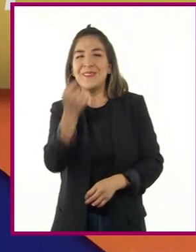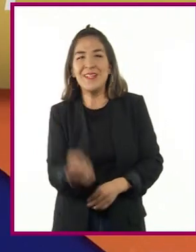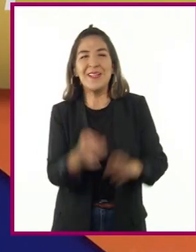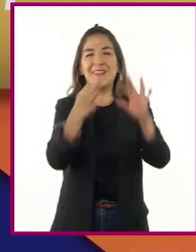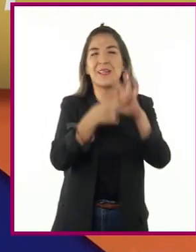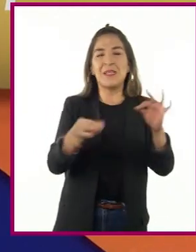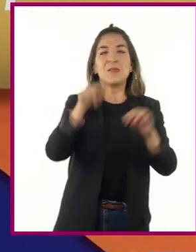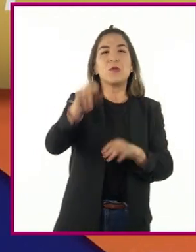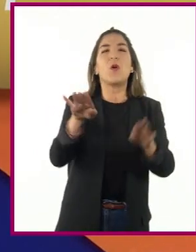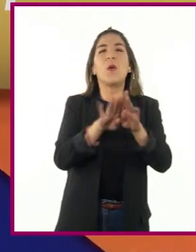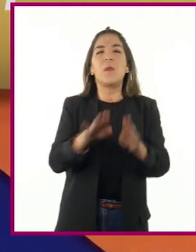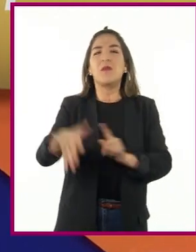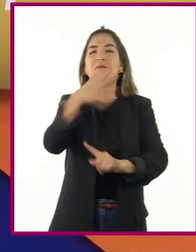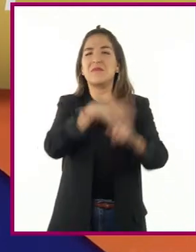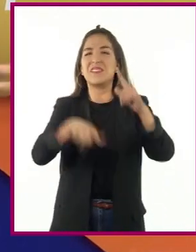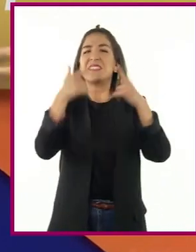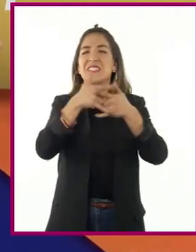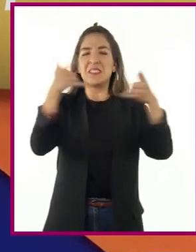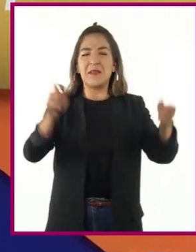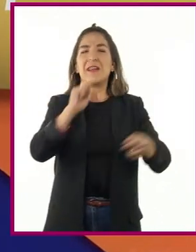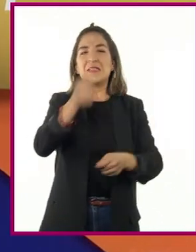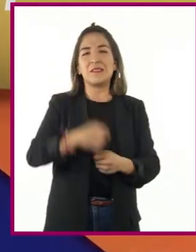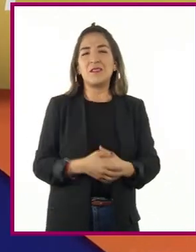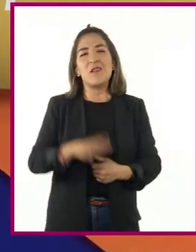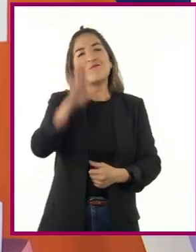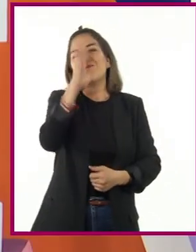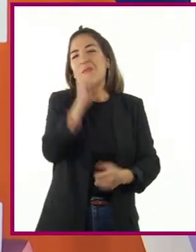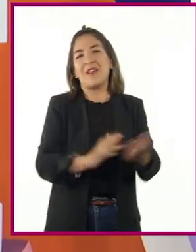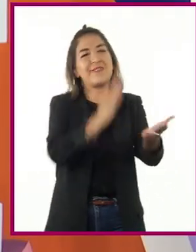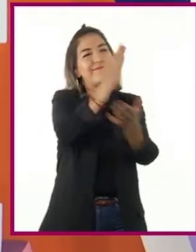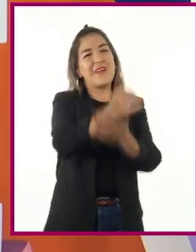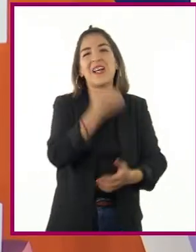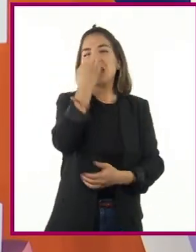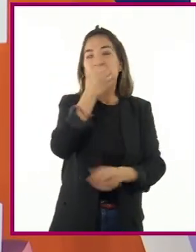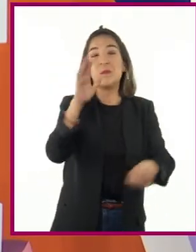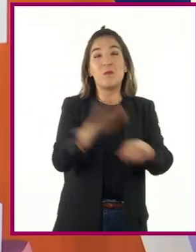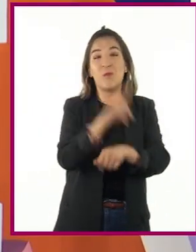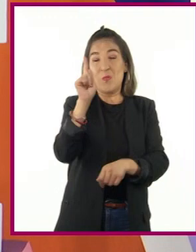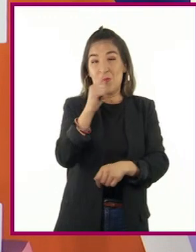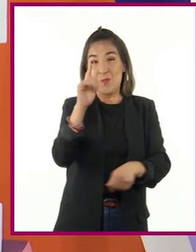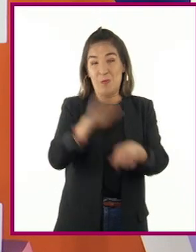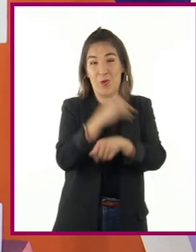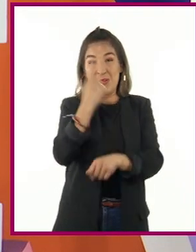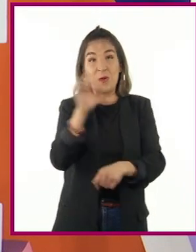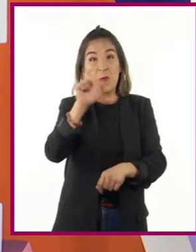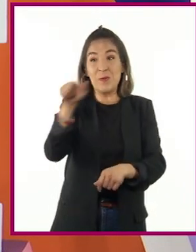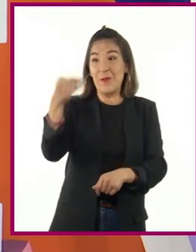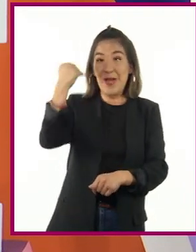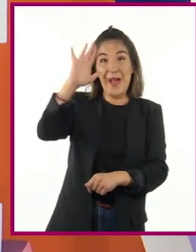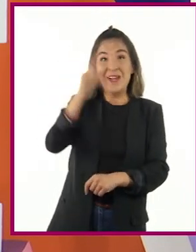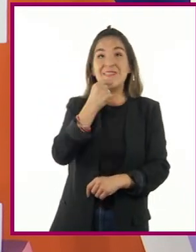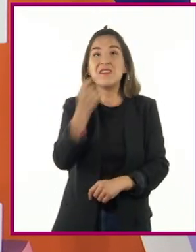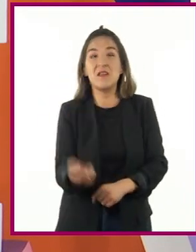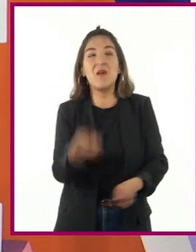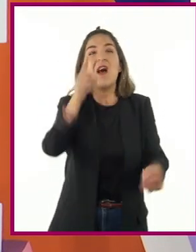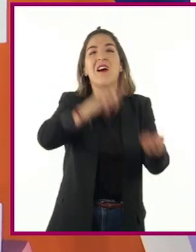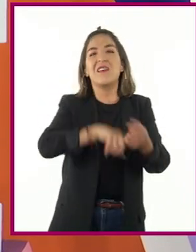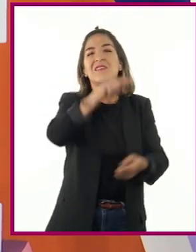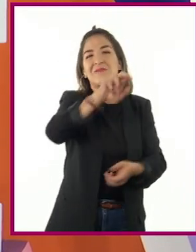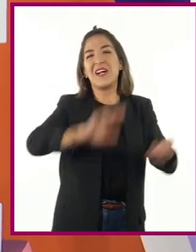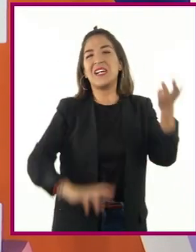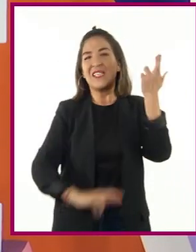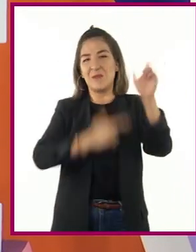parte de su contexto histórico al decir que no pudo ir a la escuela porque cuando él era niño se estaba llevando a cabo la